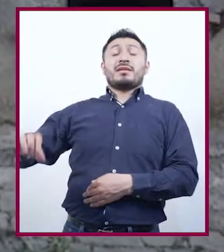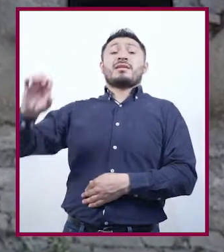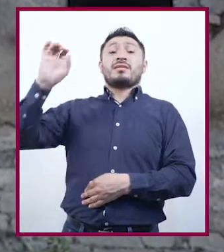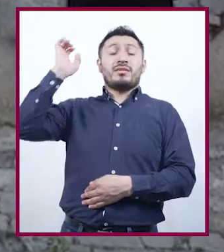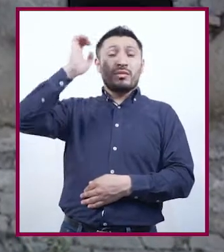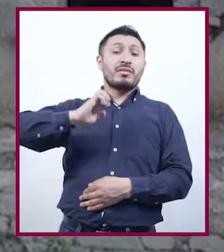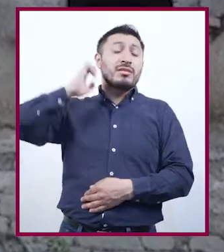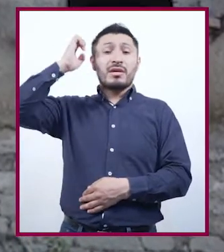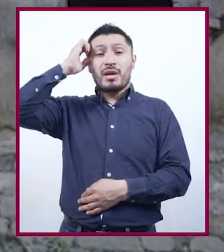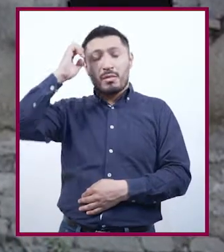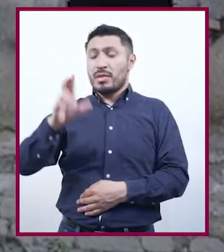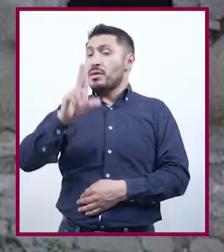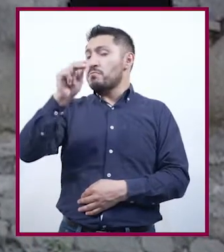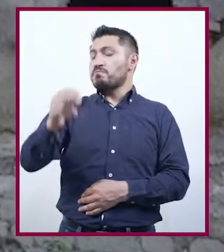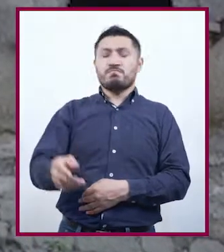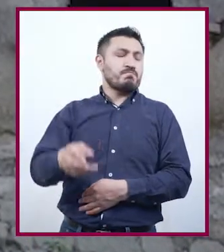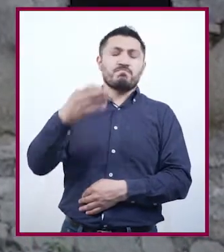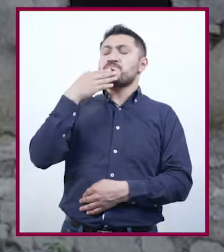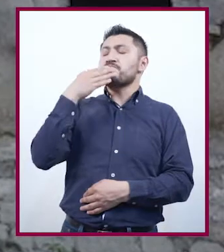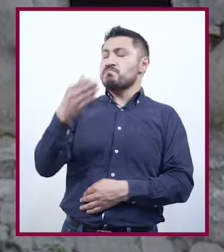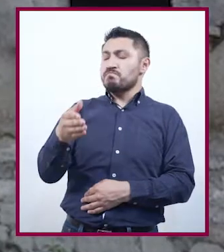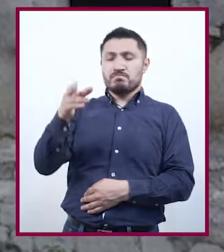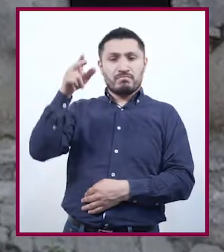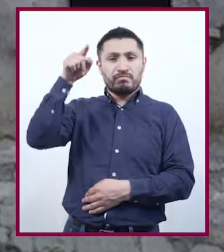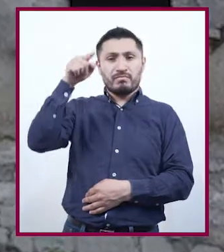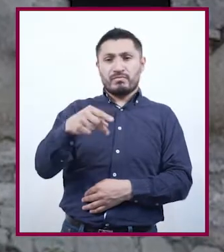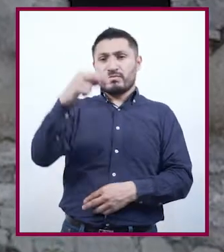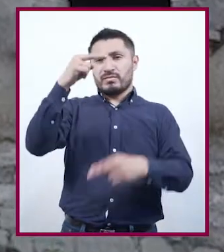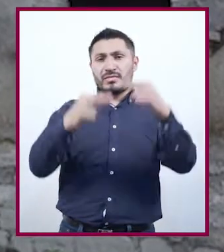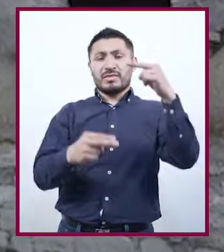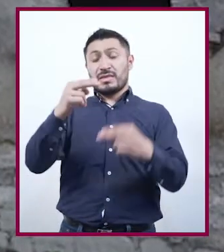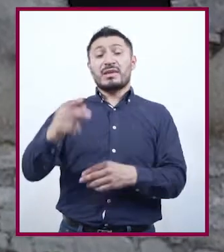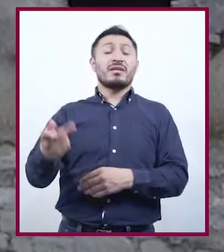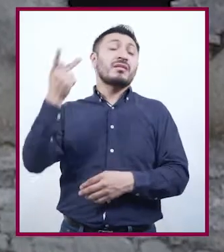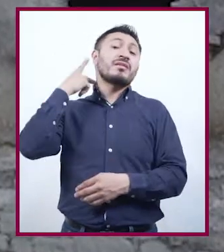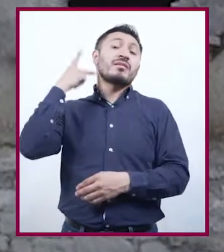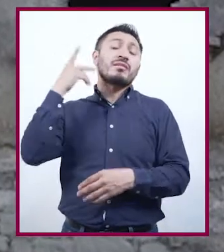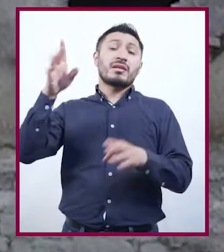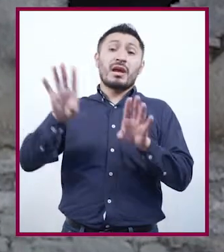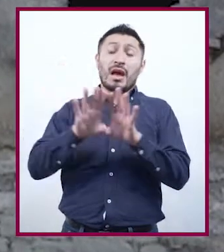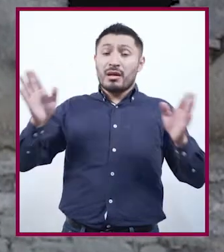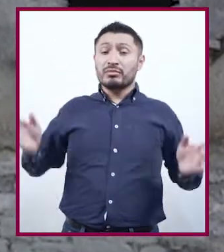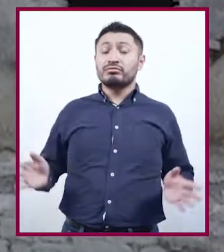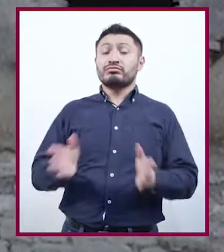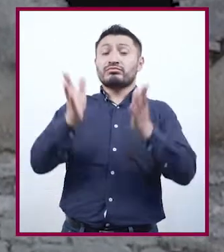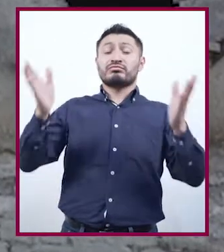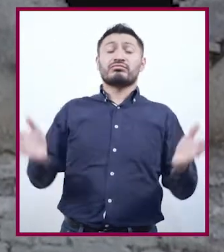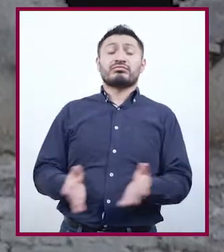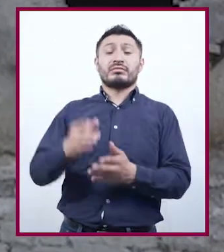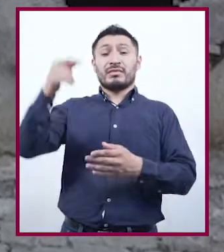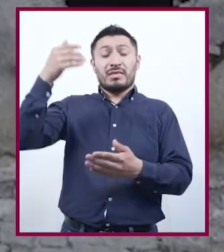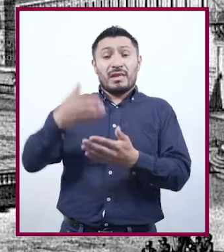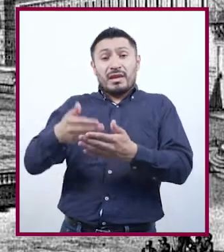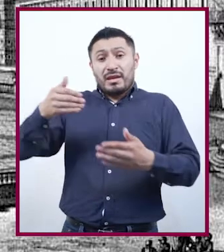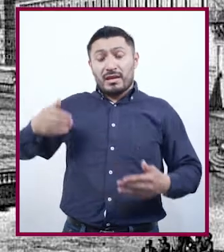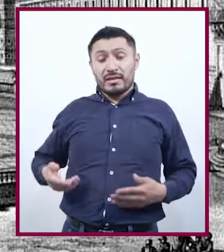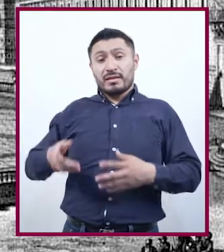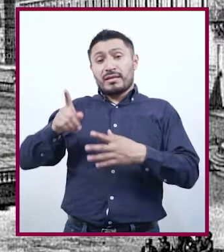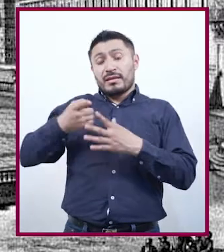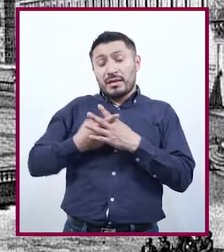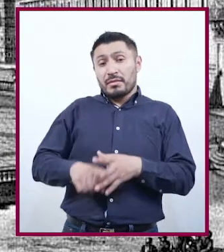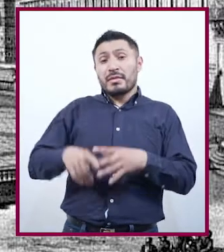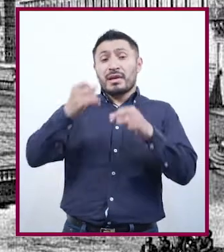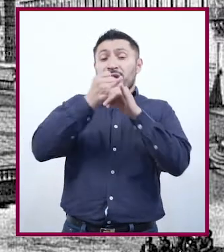emperador era no grata entre la clase política que había impulsado una república en la entonces joven